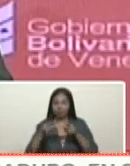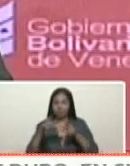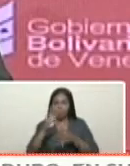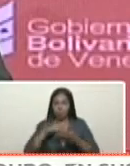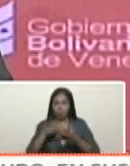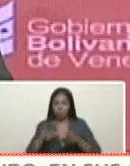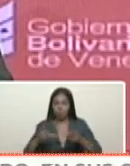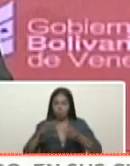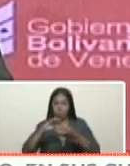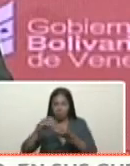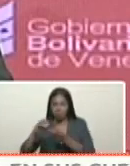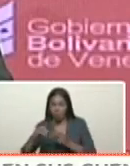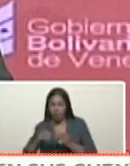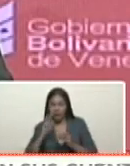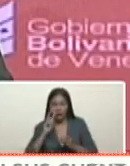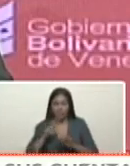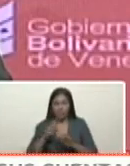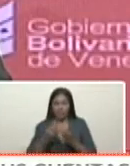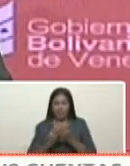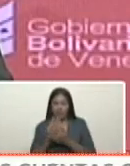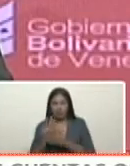metodología.